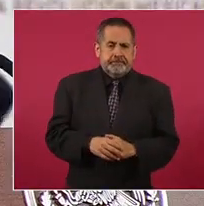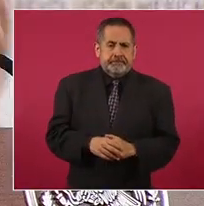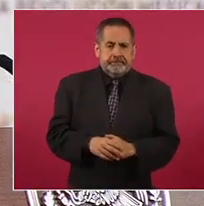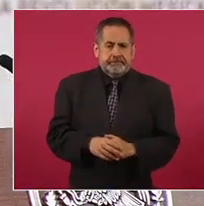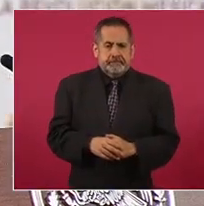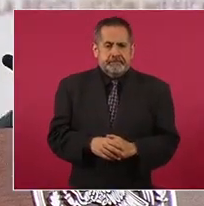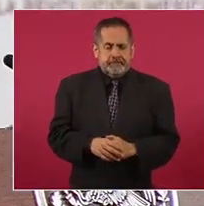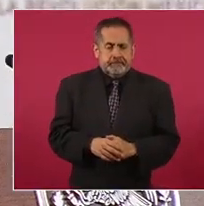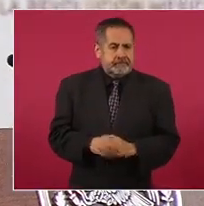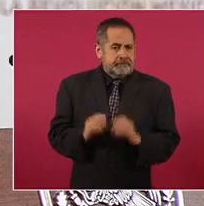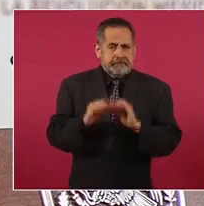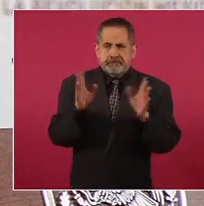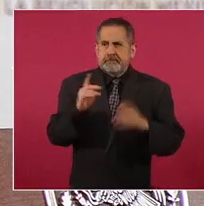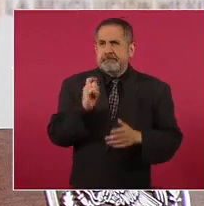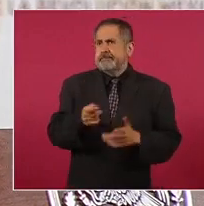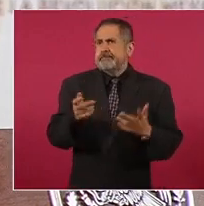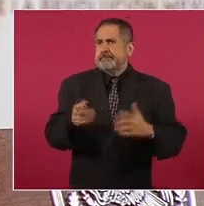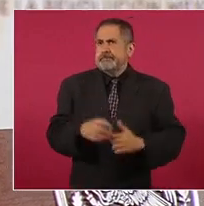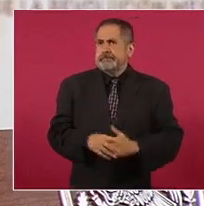pues ellos